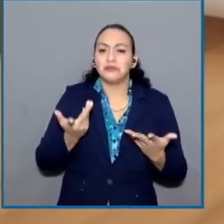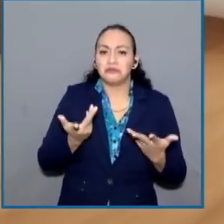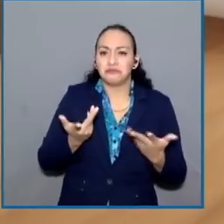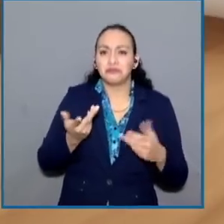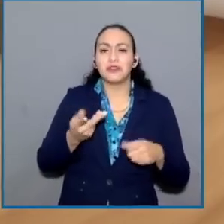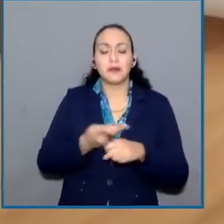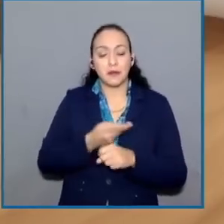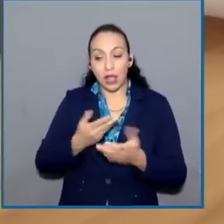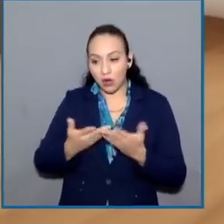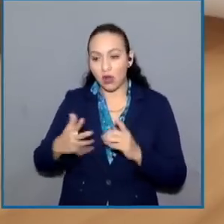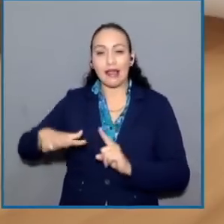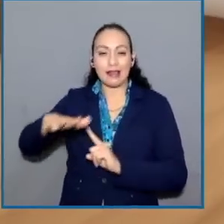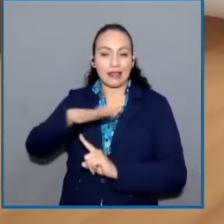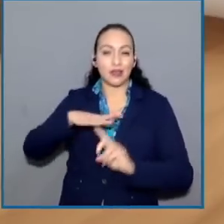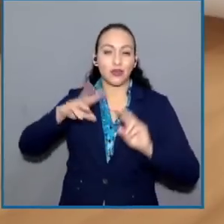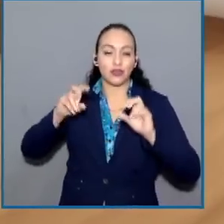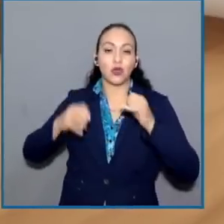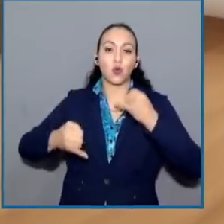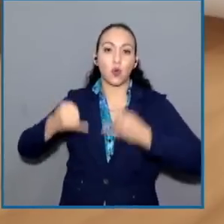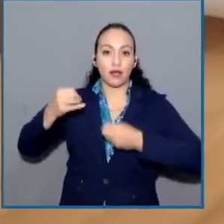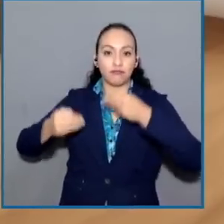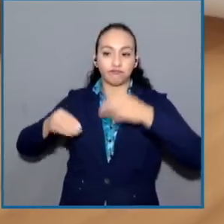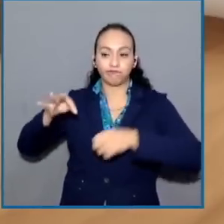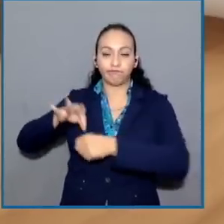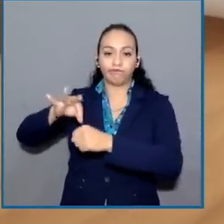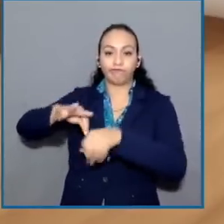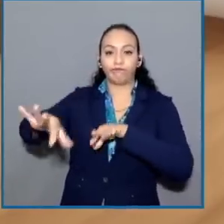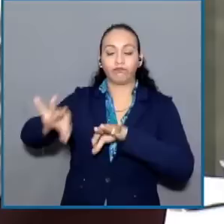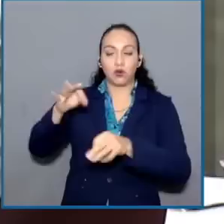personas juzgadoras, lo que genera incertidumbre.